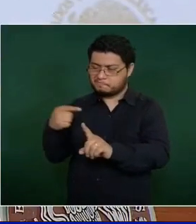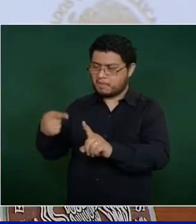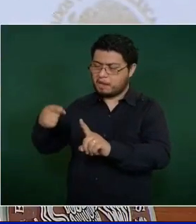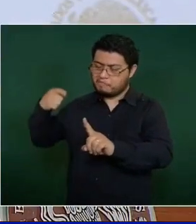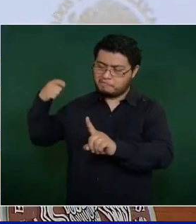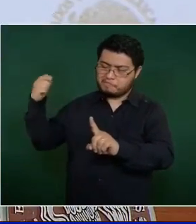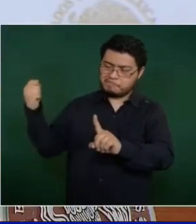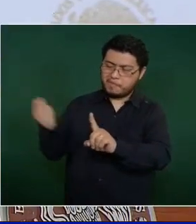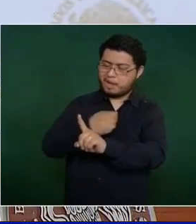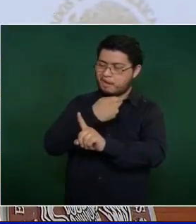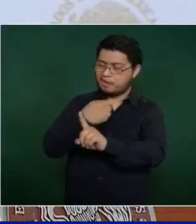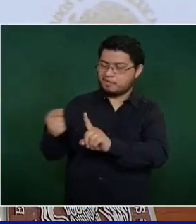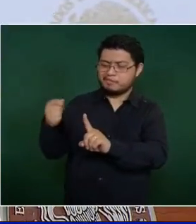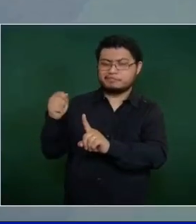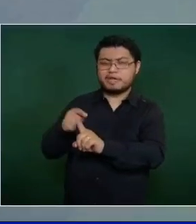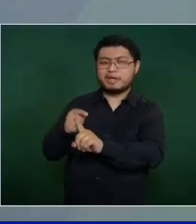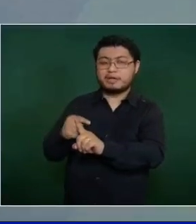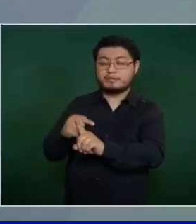Y él está